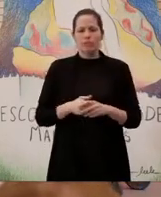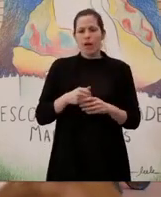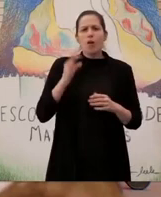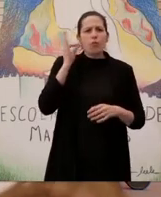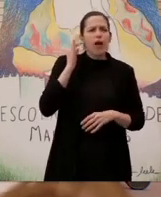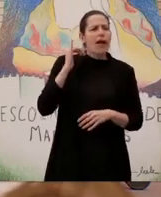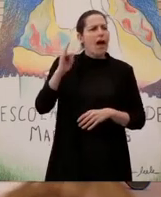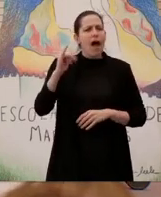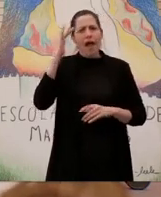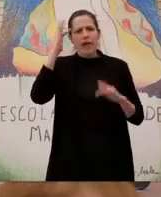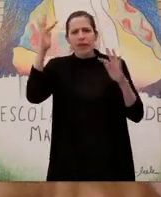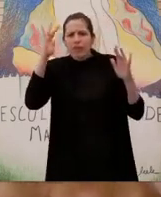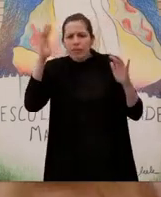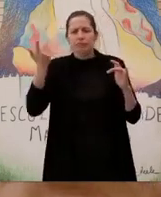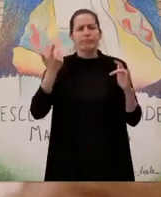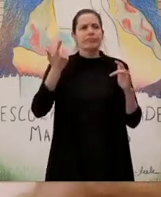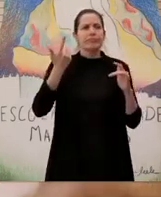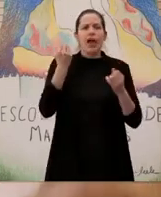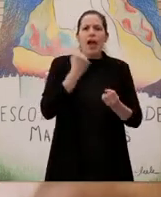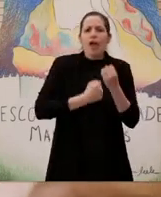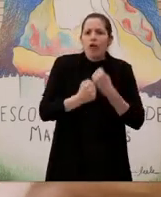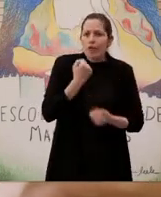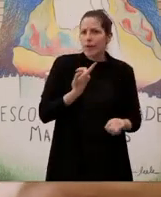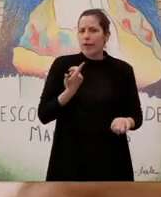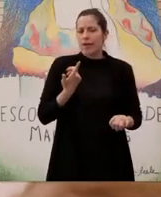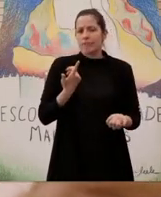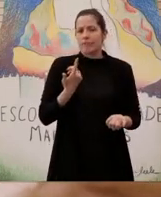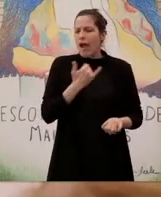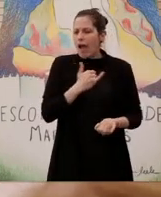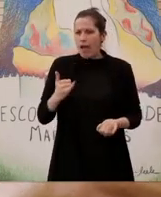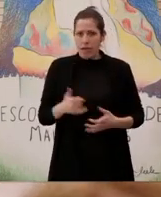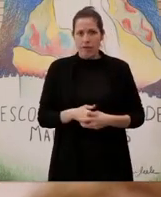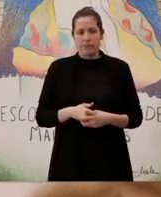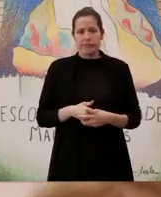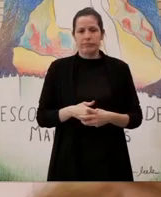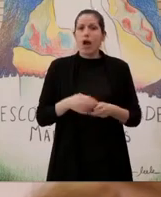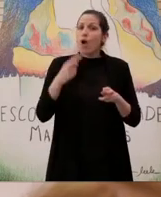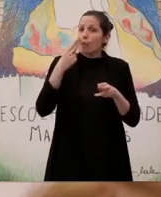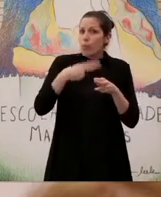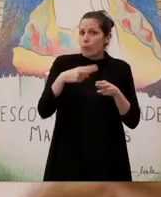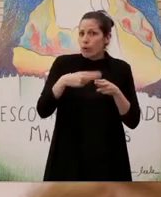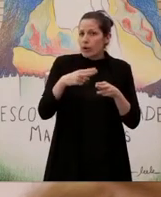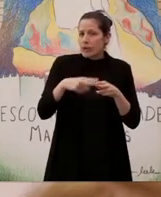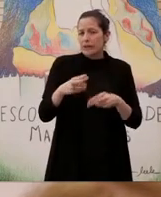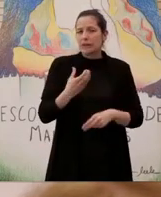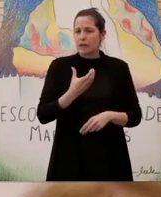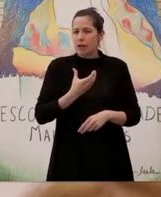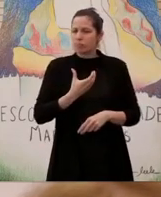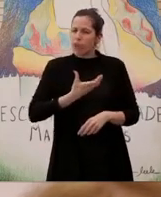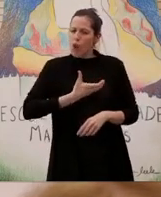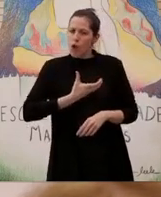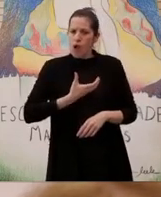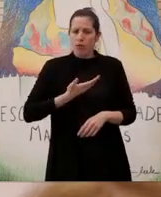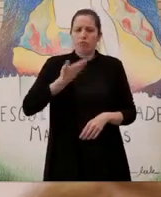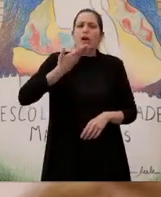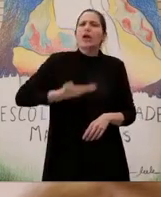muy economías entonces evidentemente y lo que ocurre en las políticas locales que son importantísimas por eso